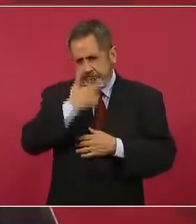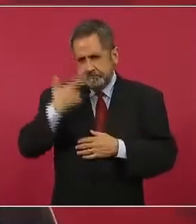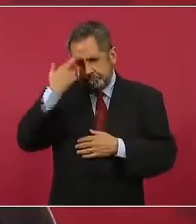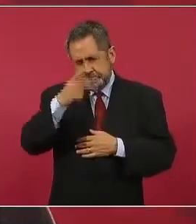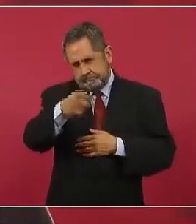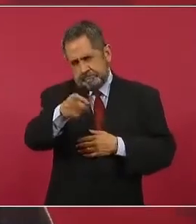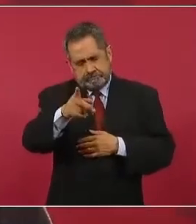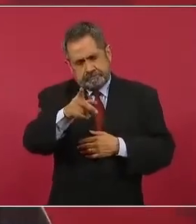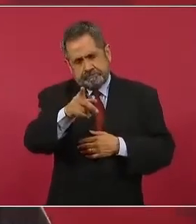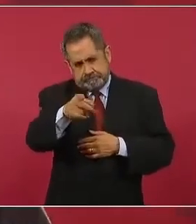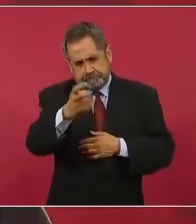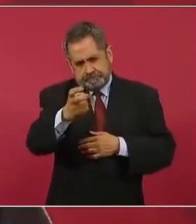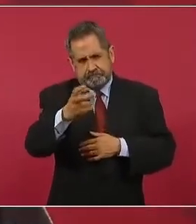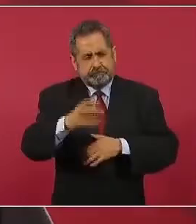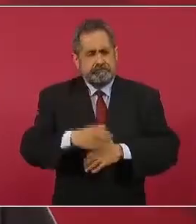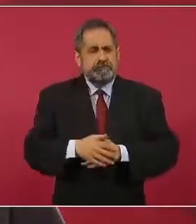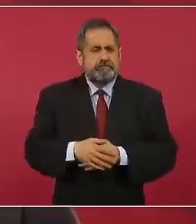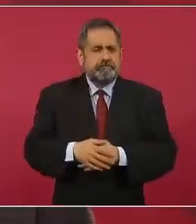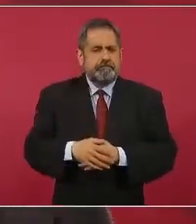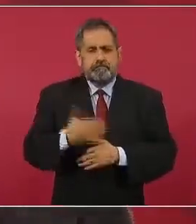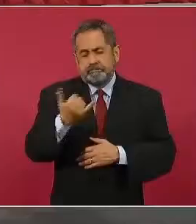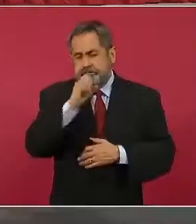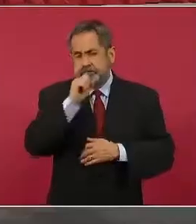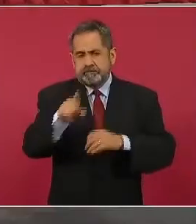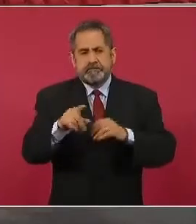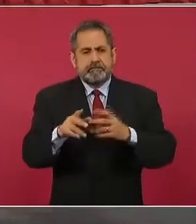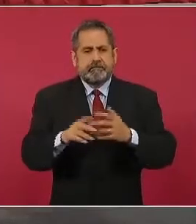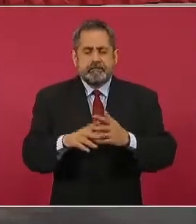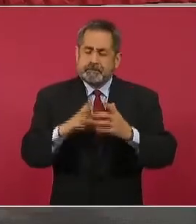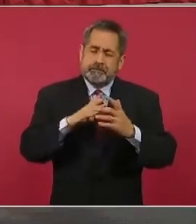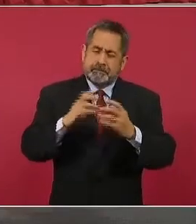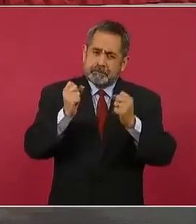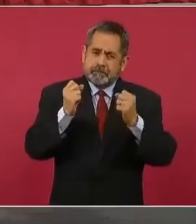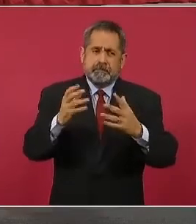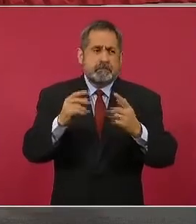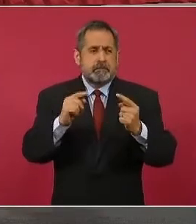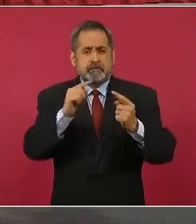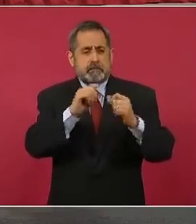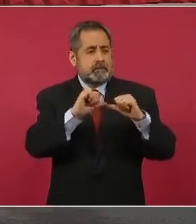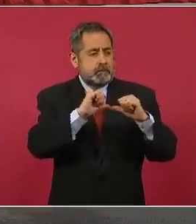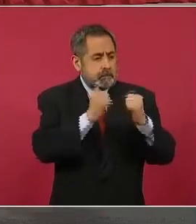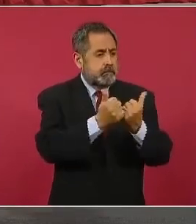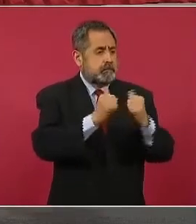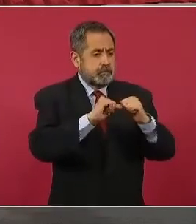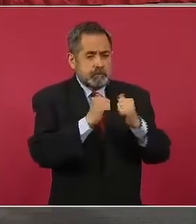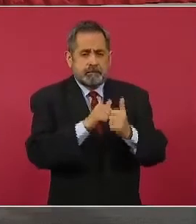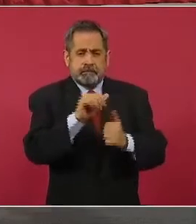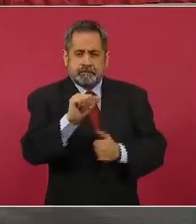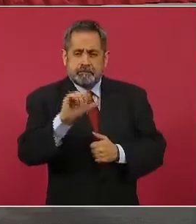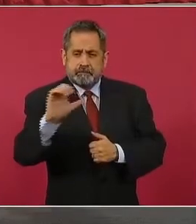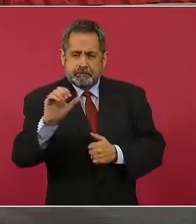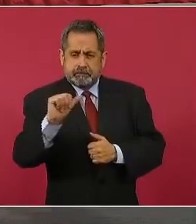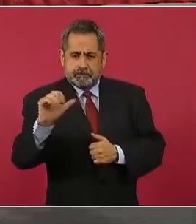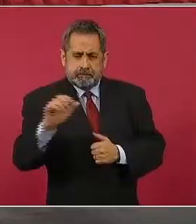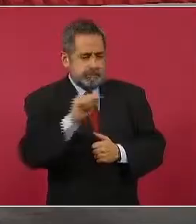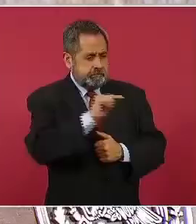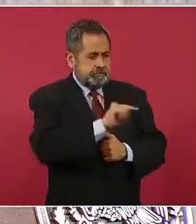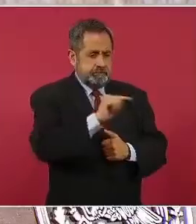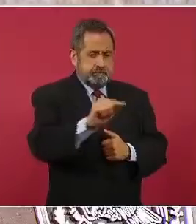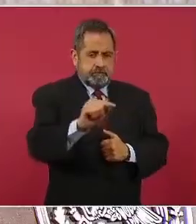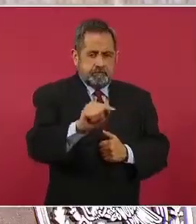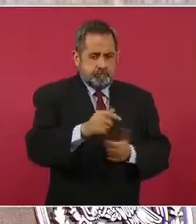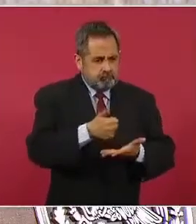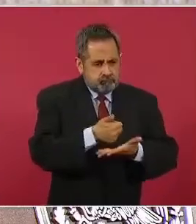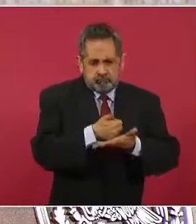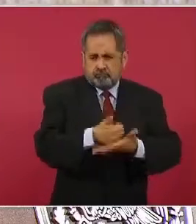presumir con sombrero ajeno, ¿no? Empresas que tenían fundaciones para el cuidado de